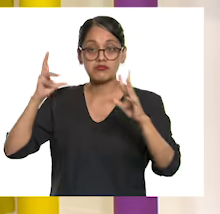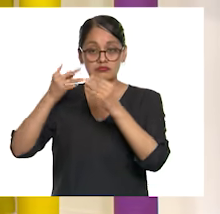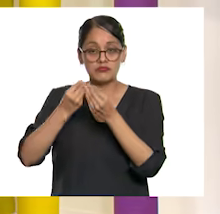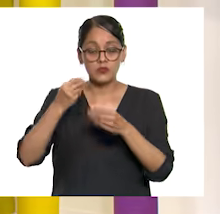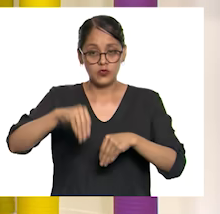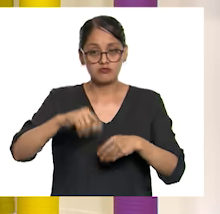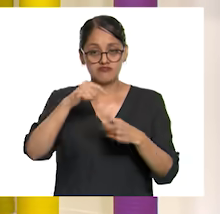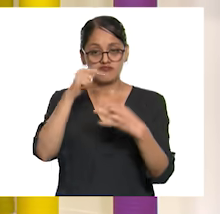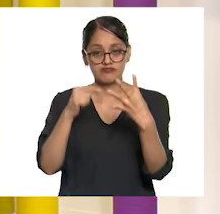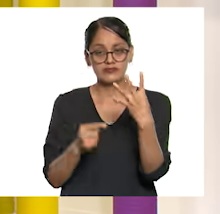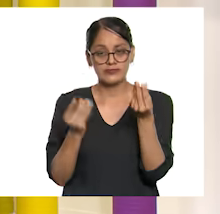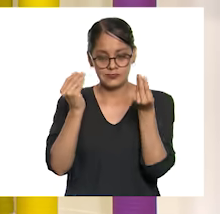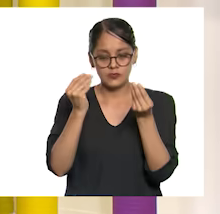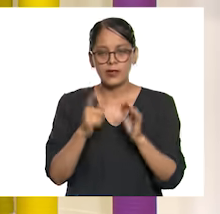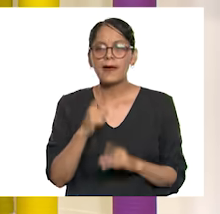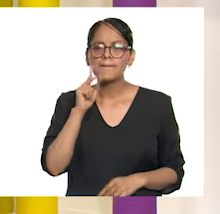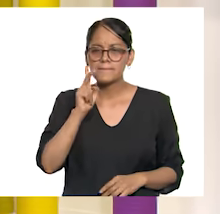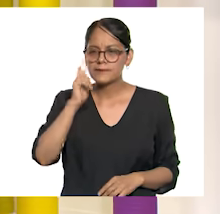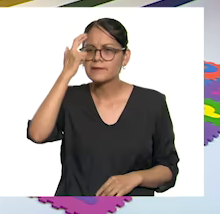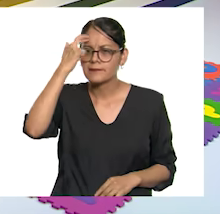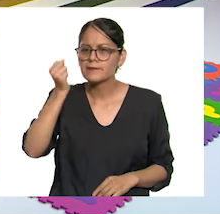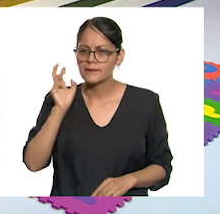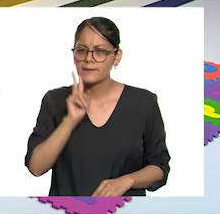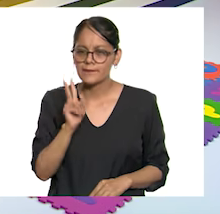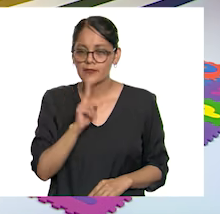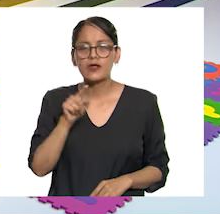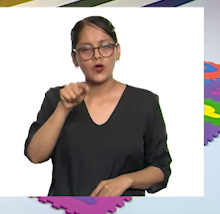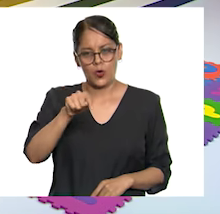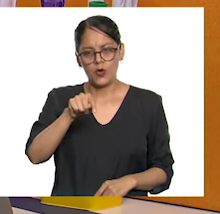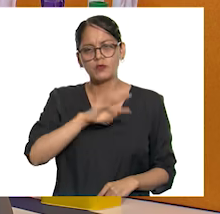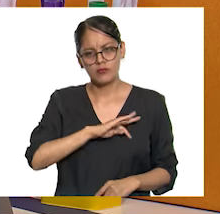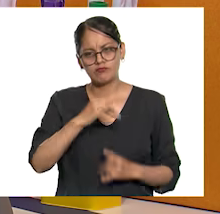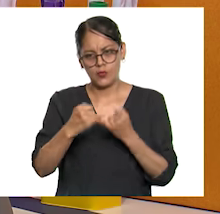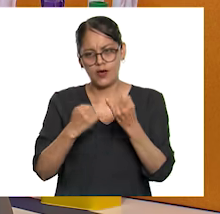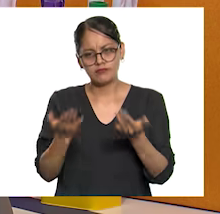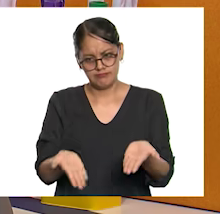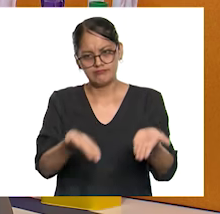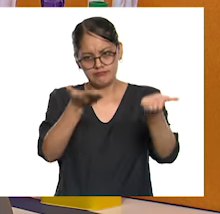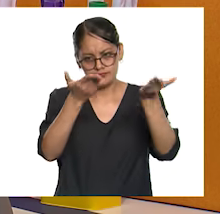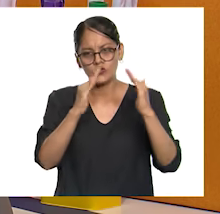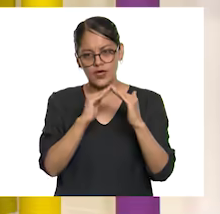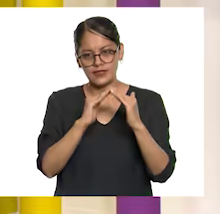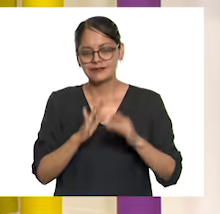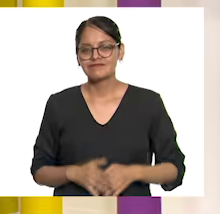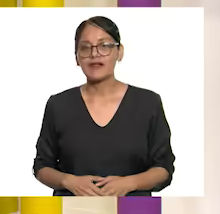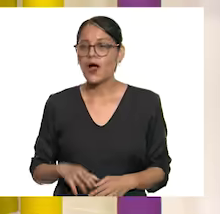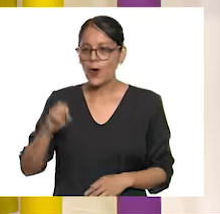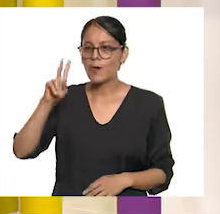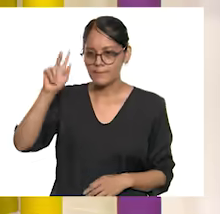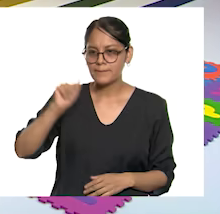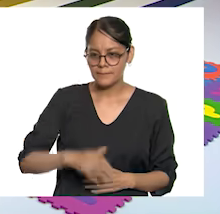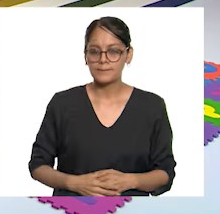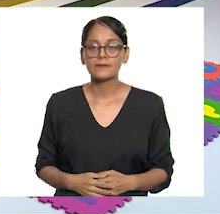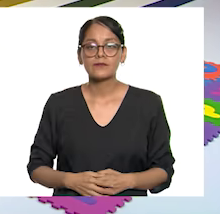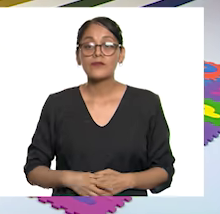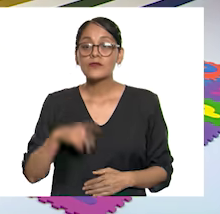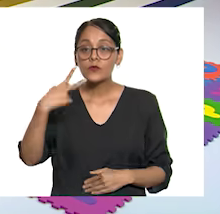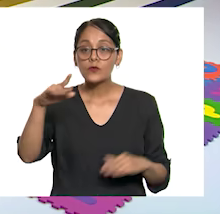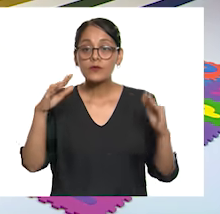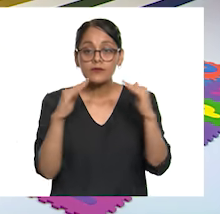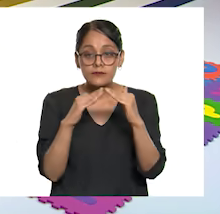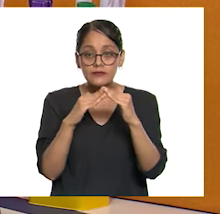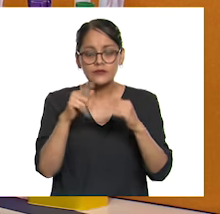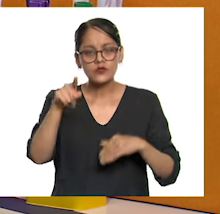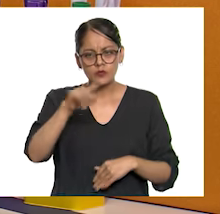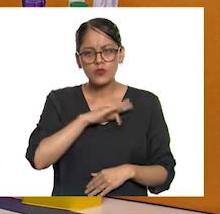Así que hay que prestar atención. Tienes razón. Por eso hoy te puedes llevar el juego de tarjetas. Ok. Vale. Allá en casita pueden